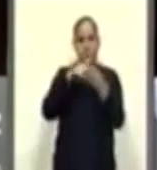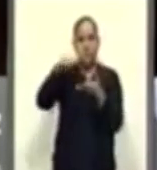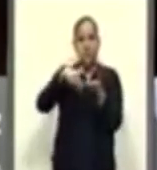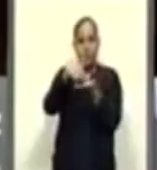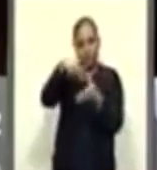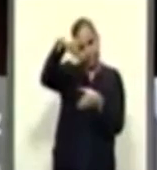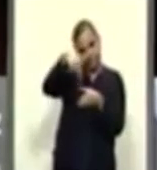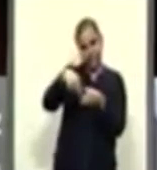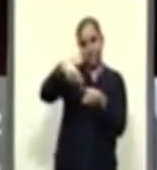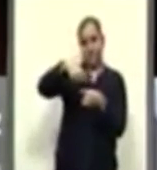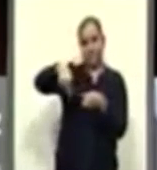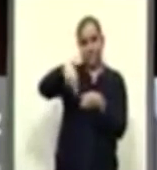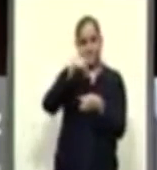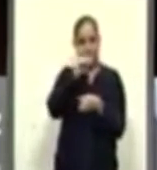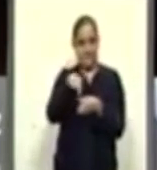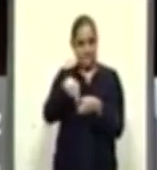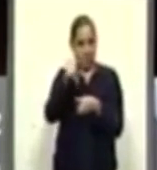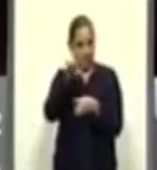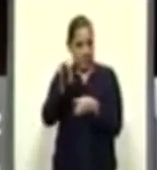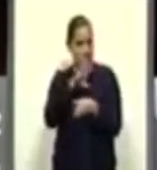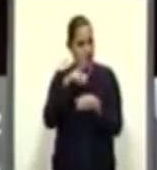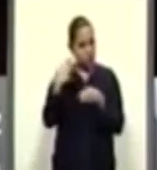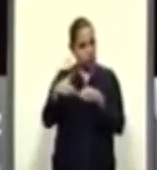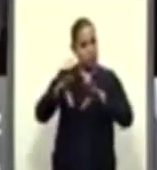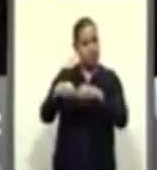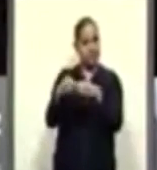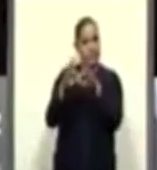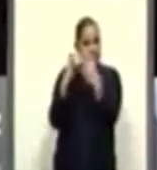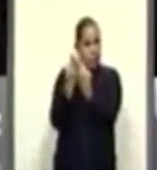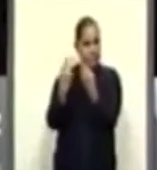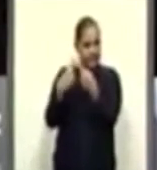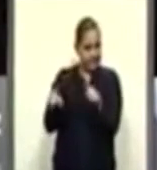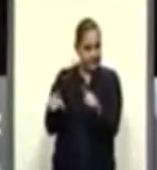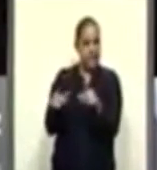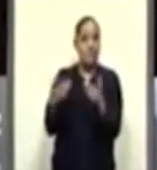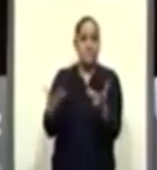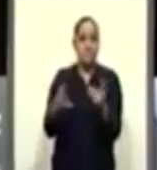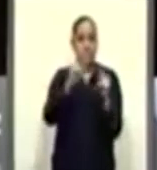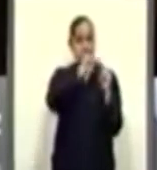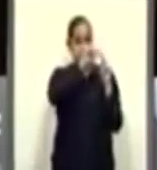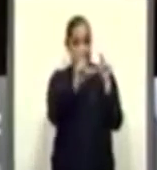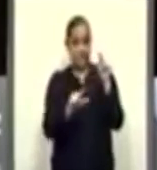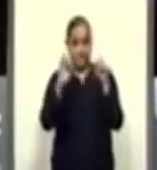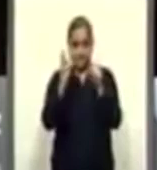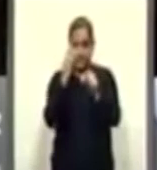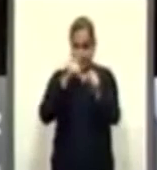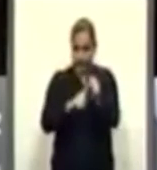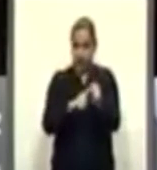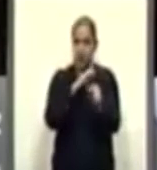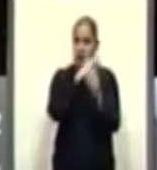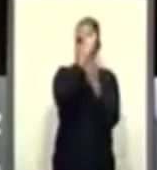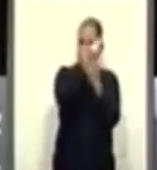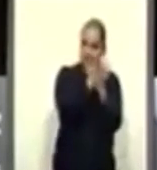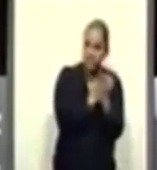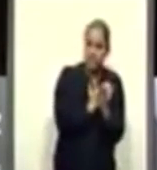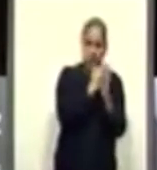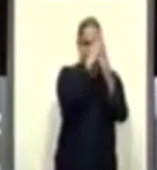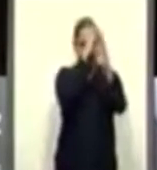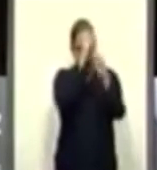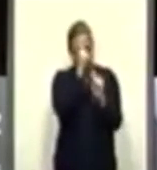a dudas, es una reforma inclusiva en términos del Pacto Federal. Recordemos que el